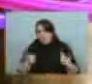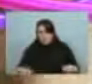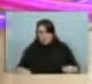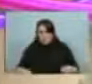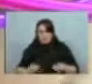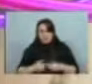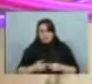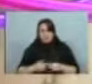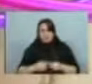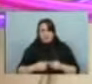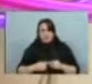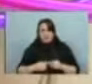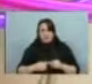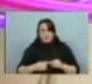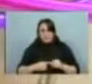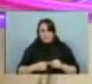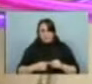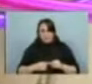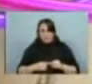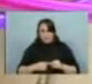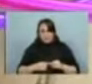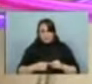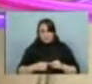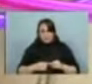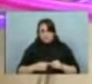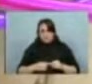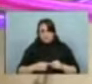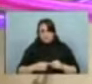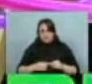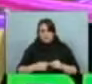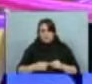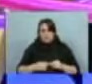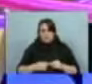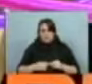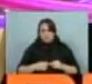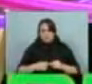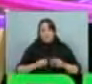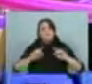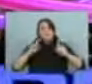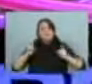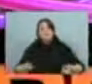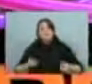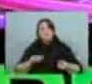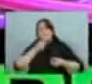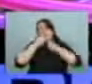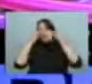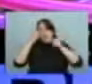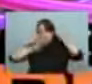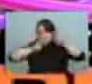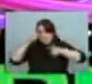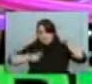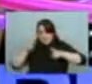noticias. Ella me pidió 30. Y yo no llegaba. Dije, llego a 25, amor. Encima, como todo ser humano que acumula